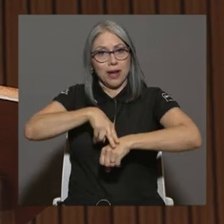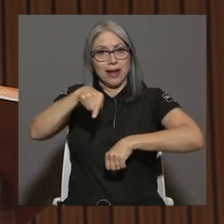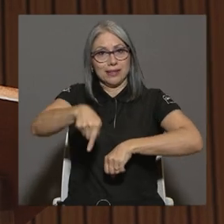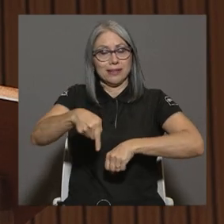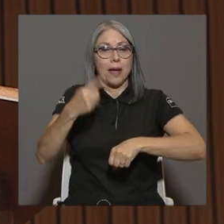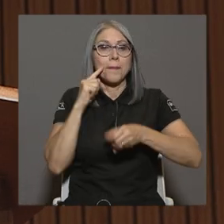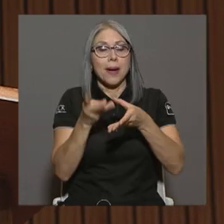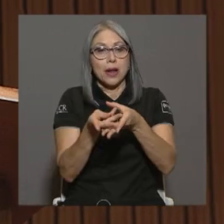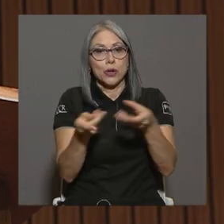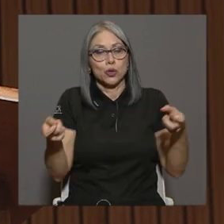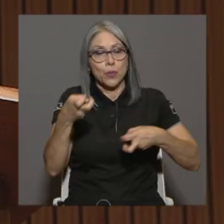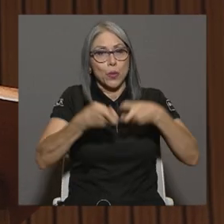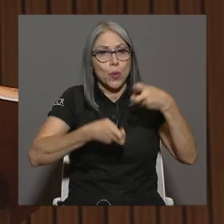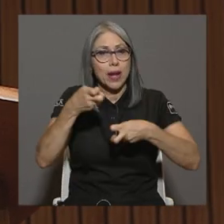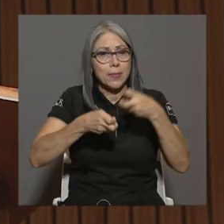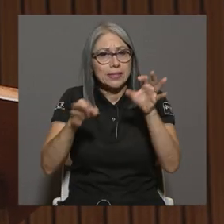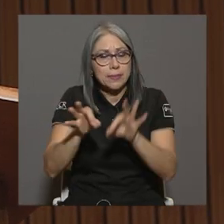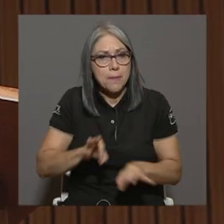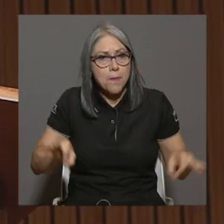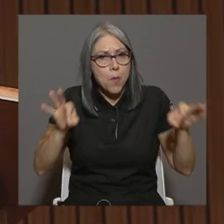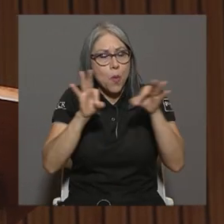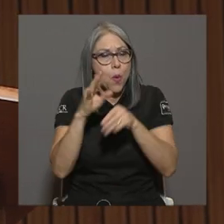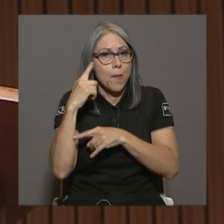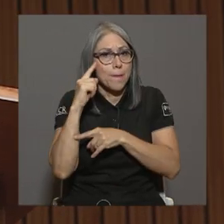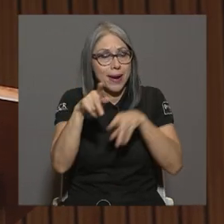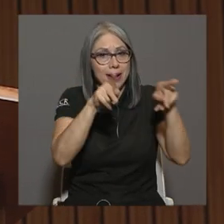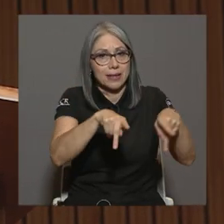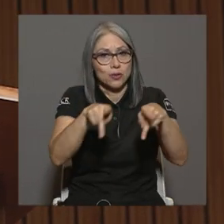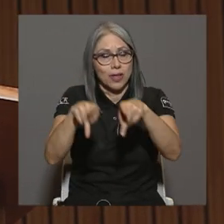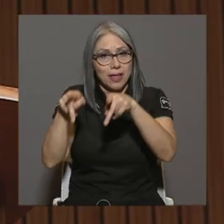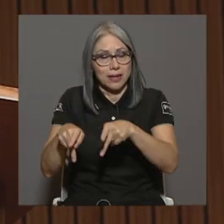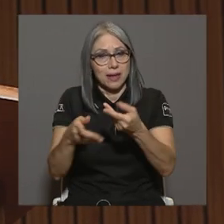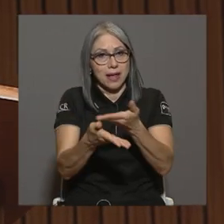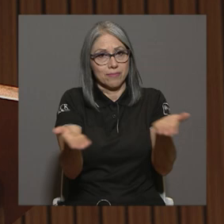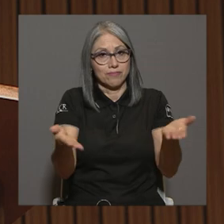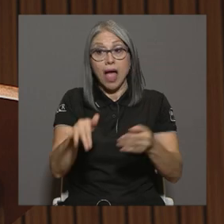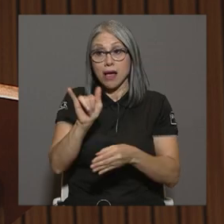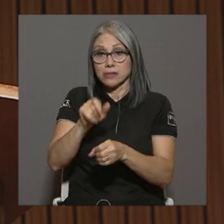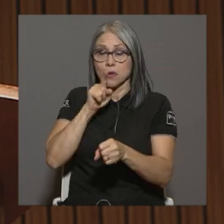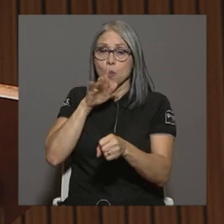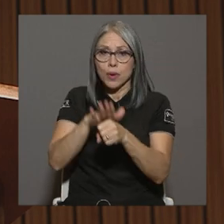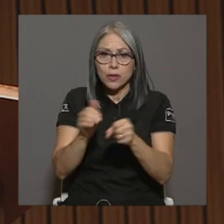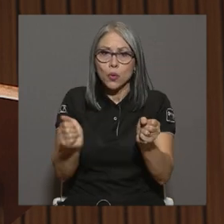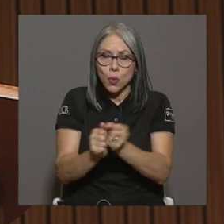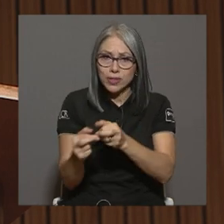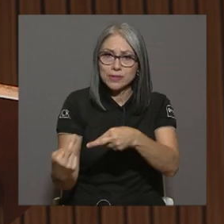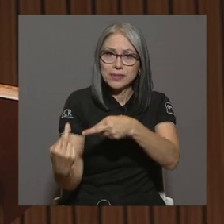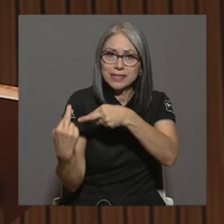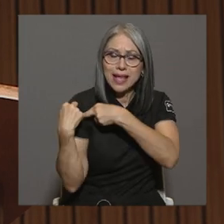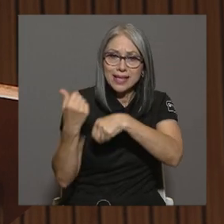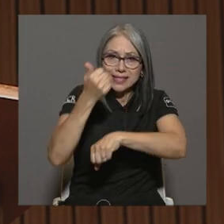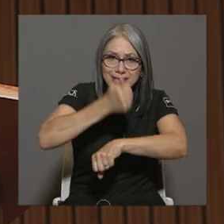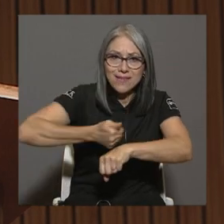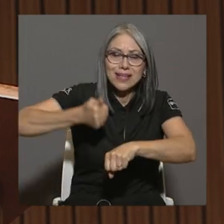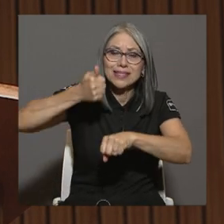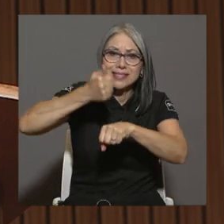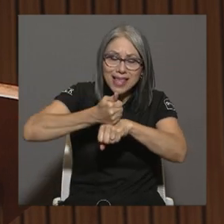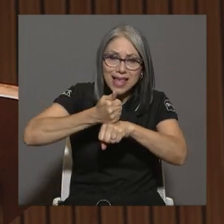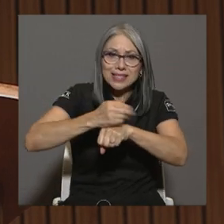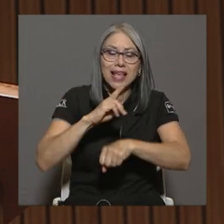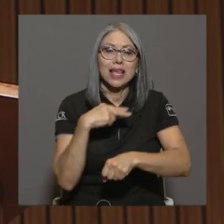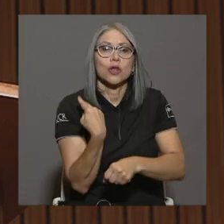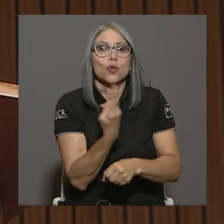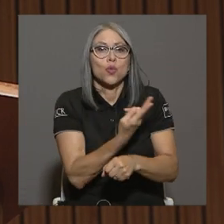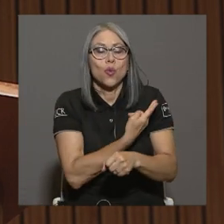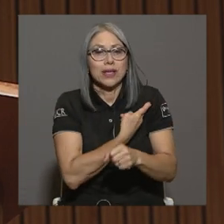resolución de problemas sensibles para la ciudadanía, cumpliendo así con las responsabilidades establecidas en